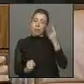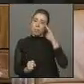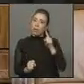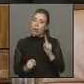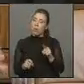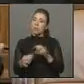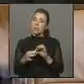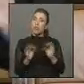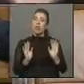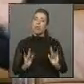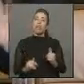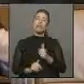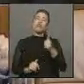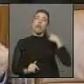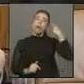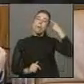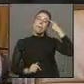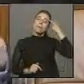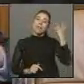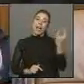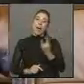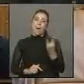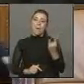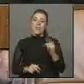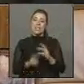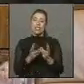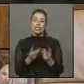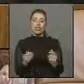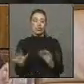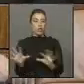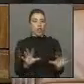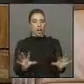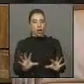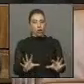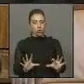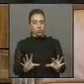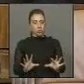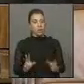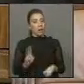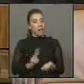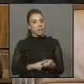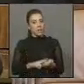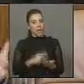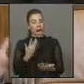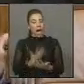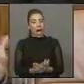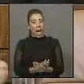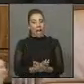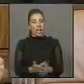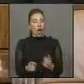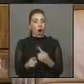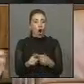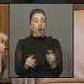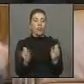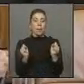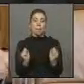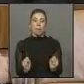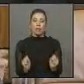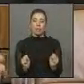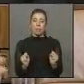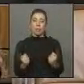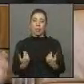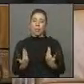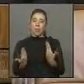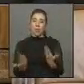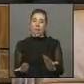no por eso nos vamos a quedar solo pensando en que la universidad es la solución de las cosas. De verdad existen estas otras posibilidades que le podemos